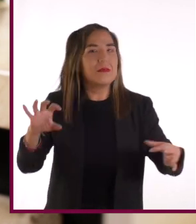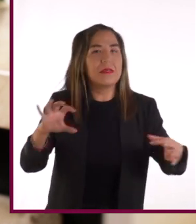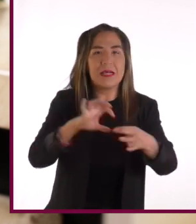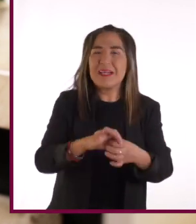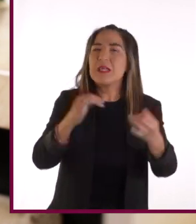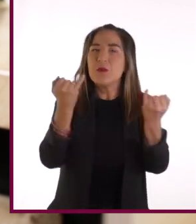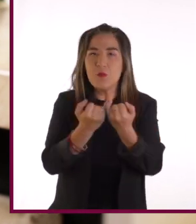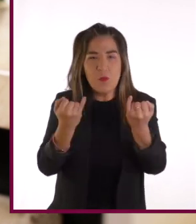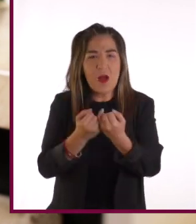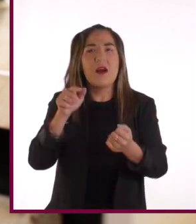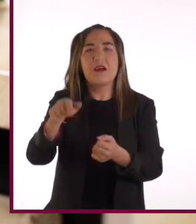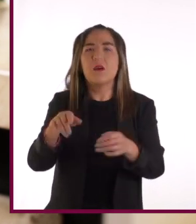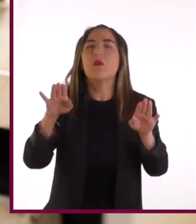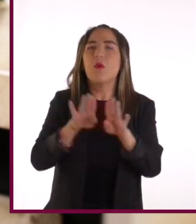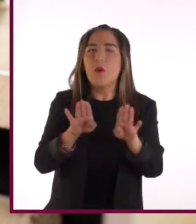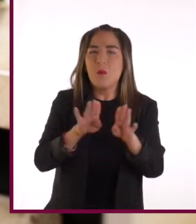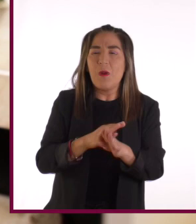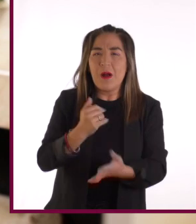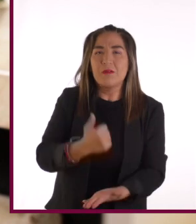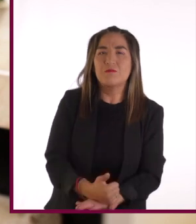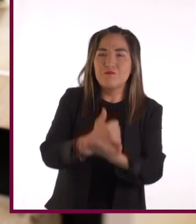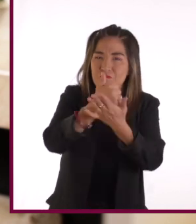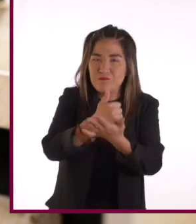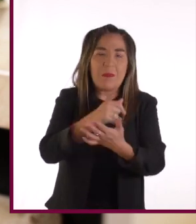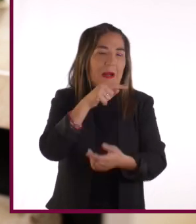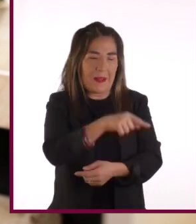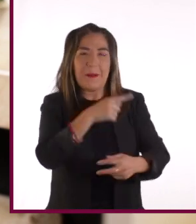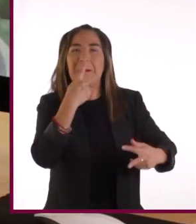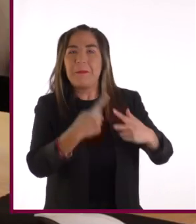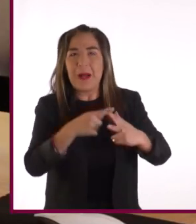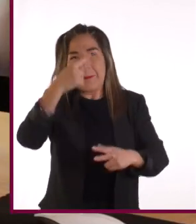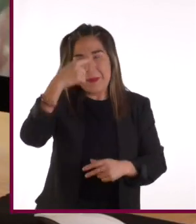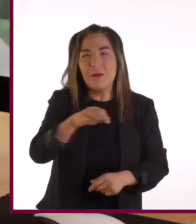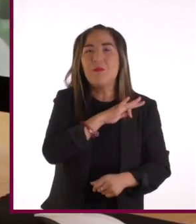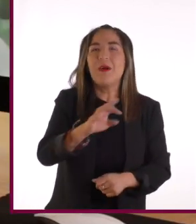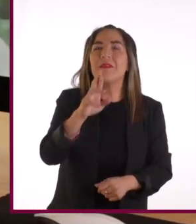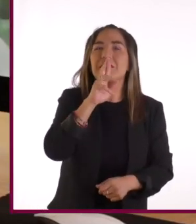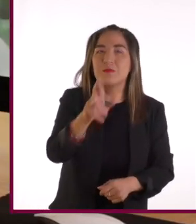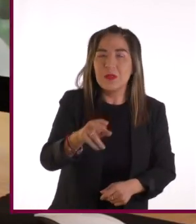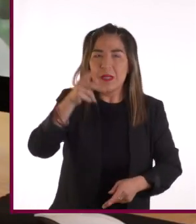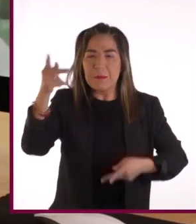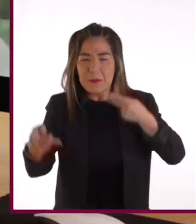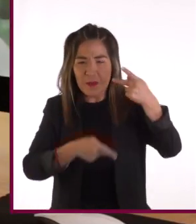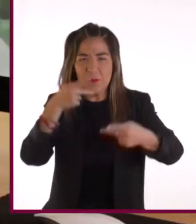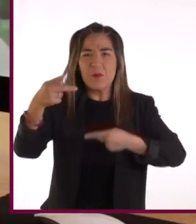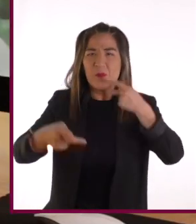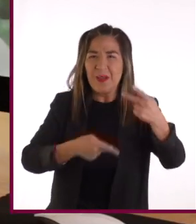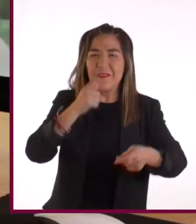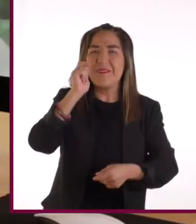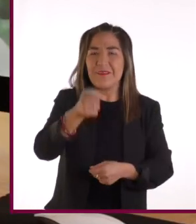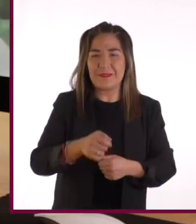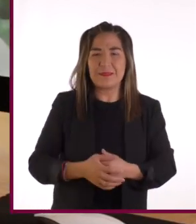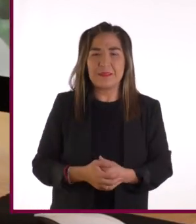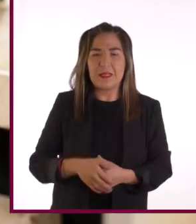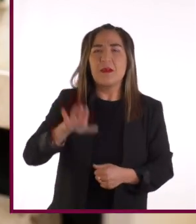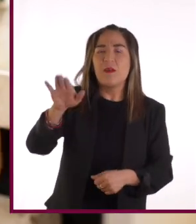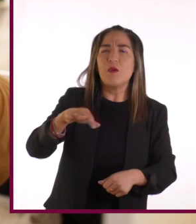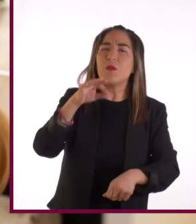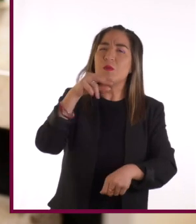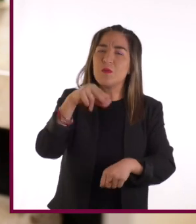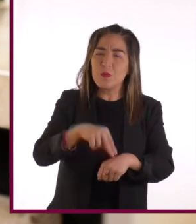completo, creo que se apoya fuertemente en las matemáticas para poder responder a las preguntas que nos hacemos